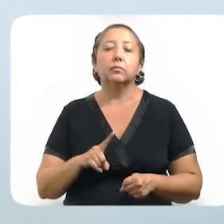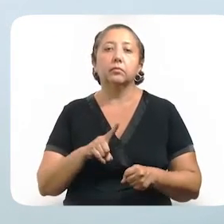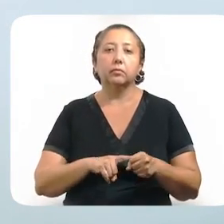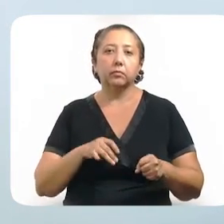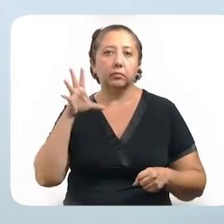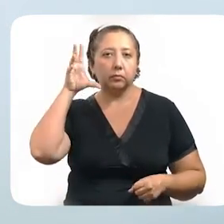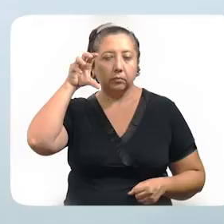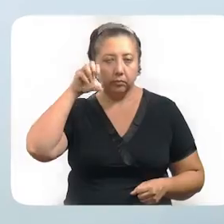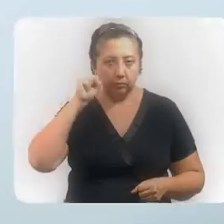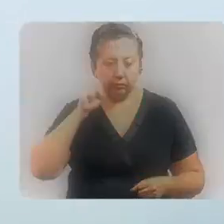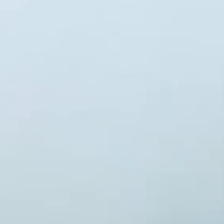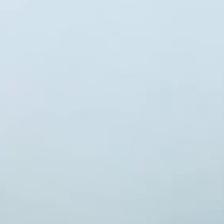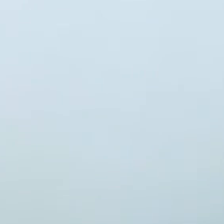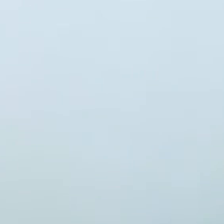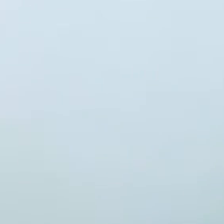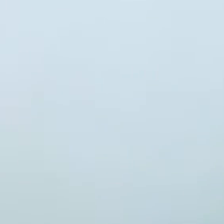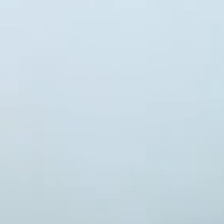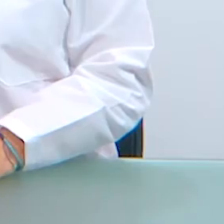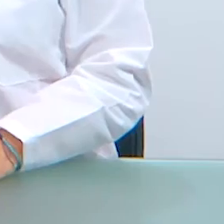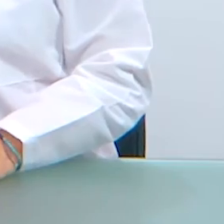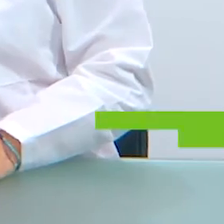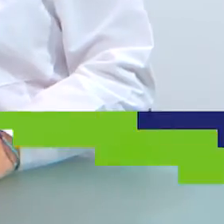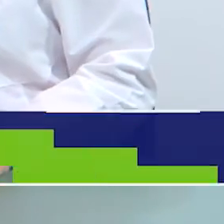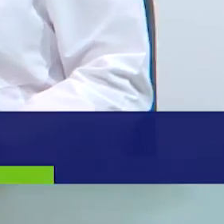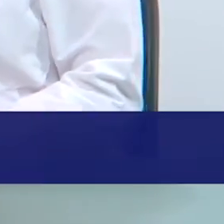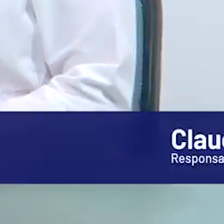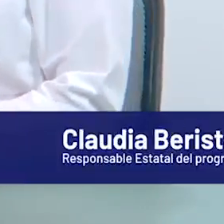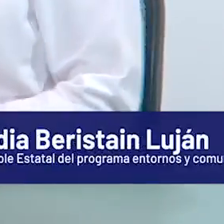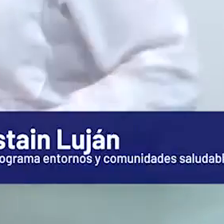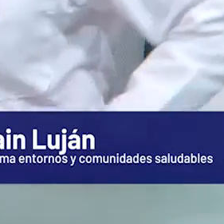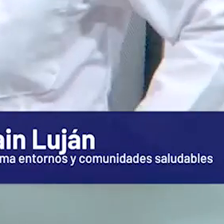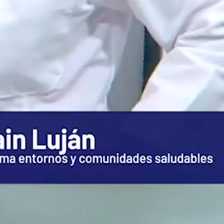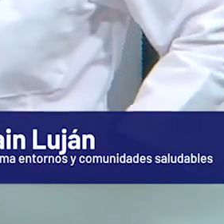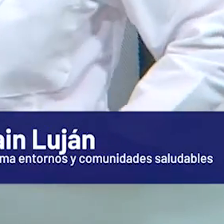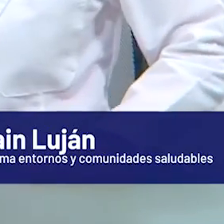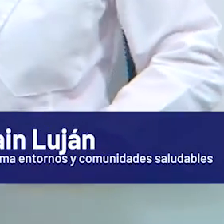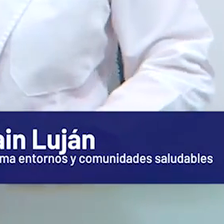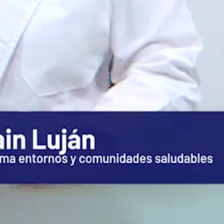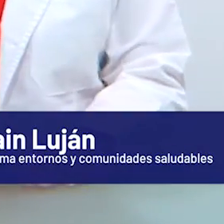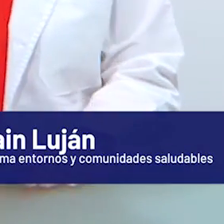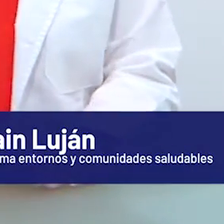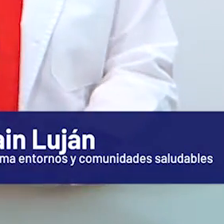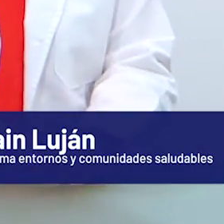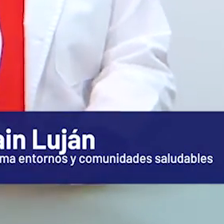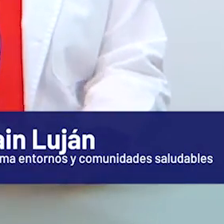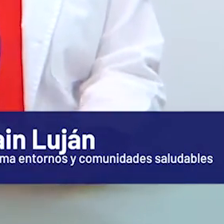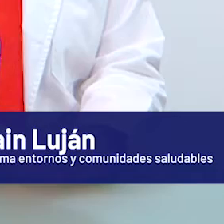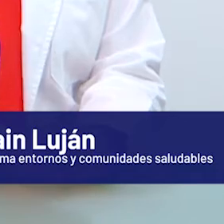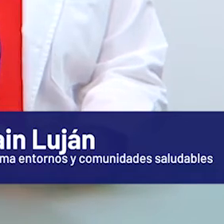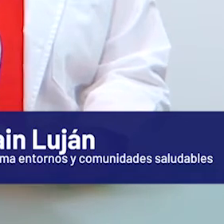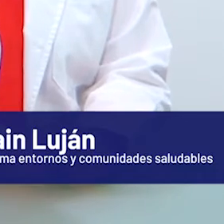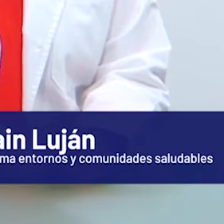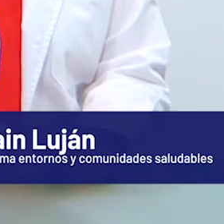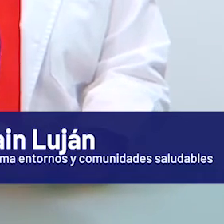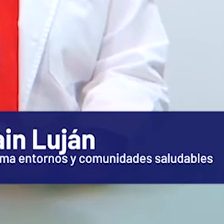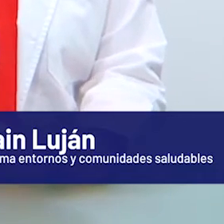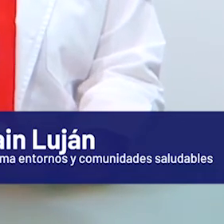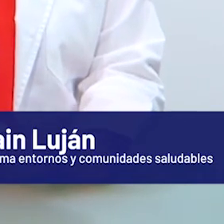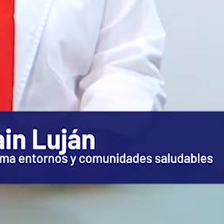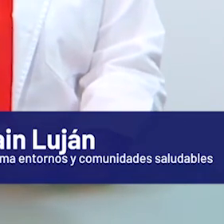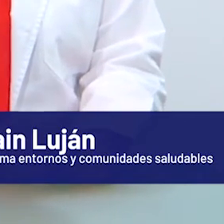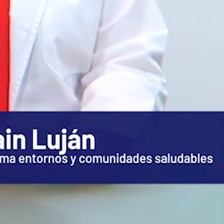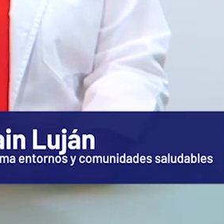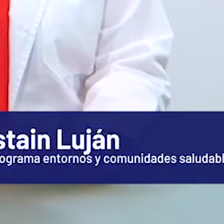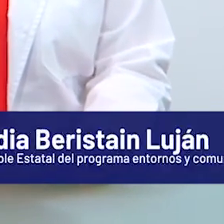está en naranja este sería hasta aquí el reporte del día de europa muchas gracias doctora estaremos actualizando esta información